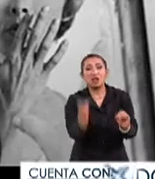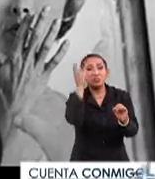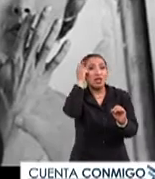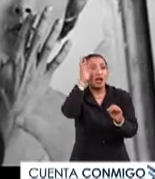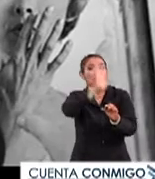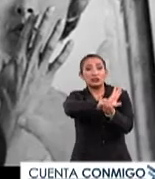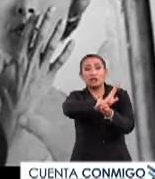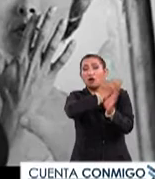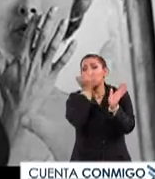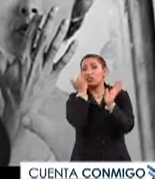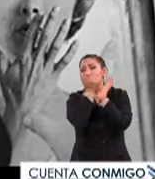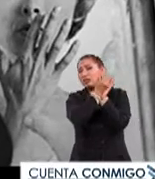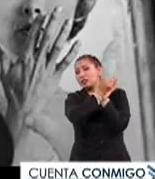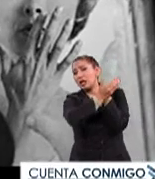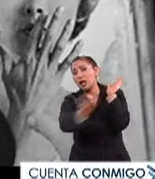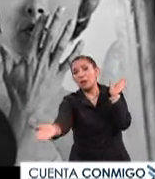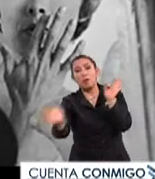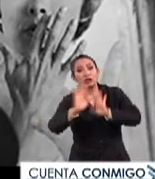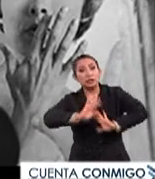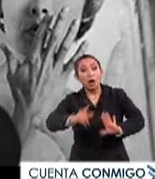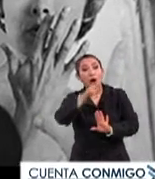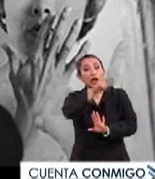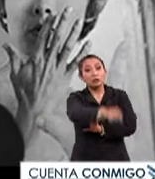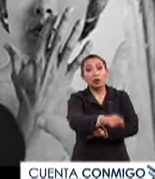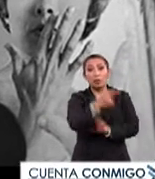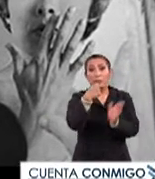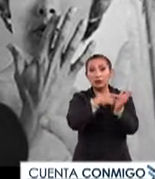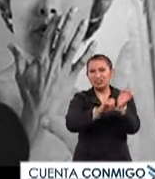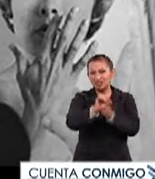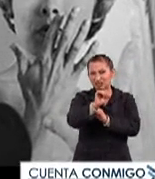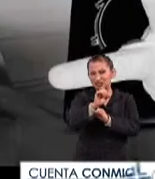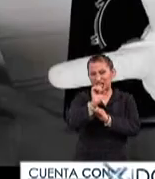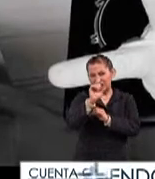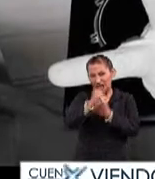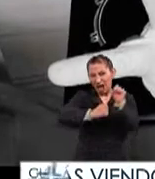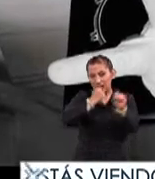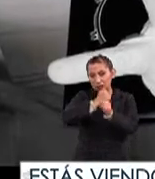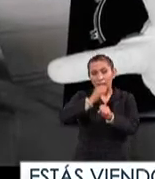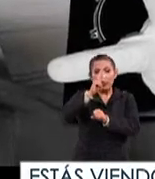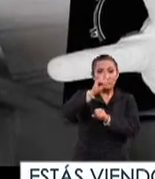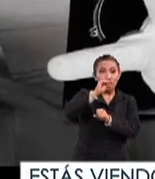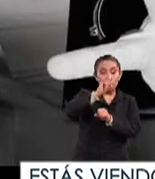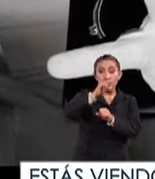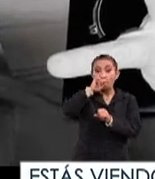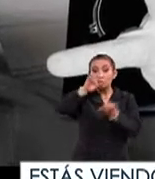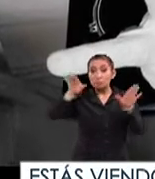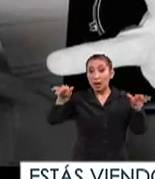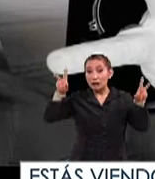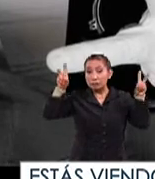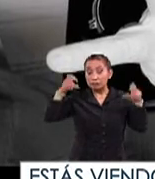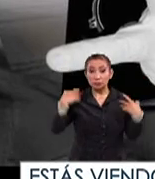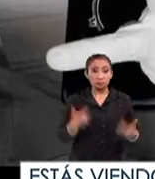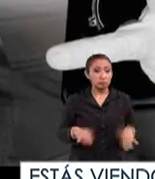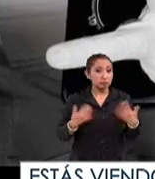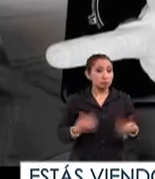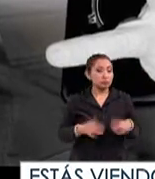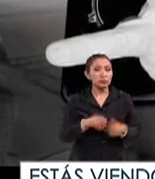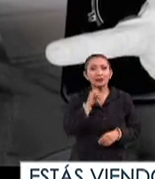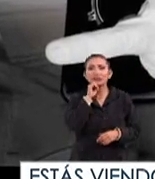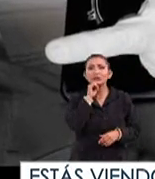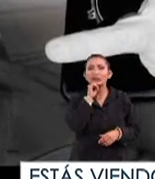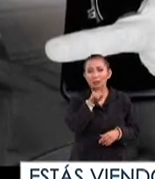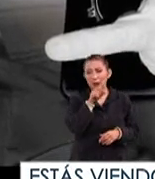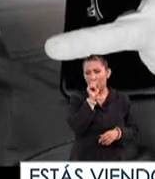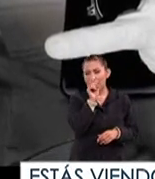del cine de todos los tiempos. Los hizo ya cuando era un sesentón, que es Psicosis y Los pájaros. Los pájaros, así es.